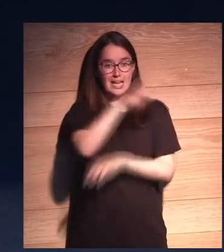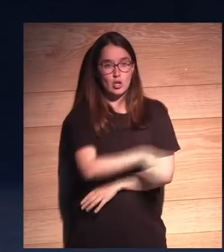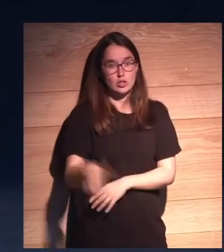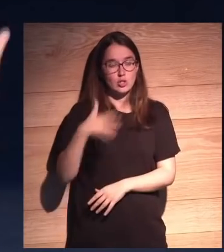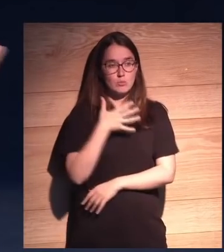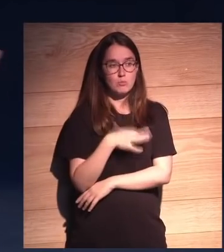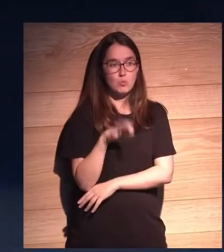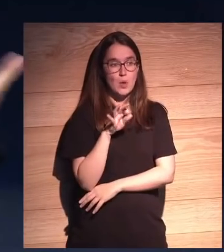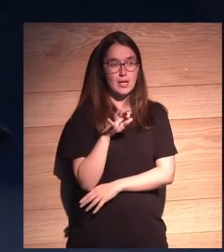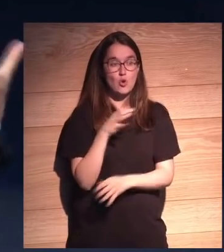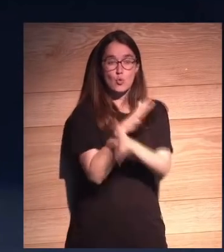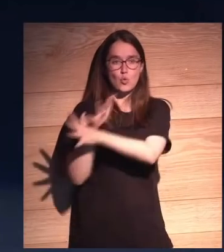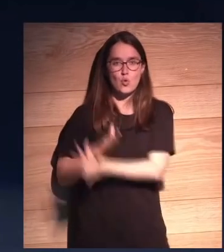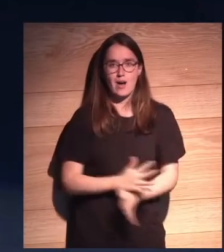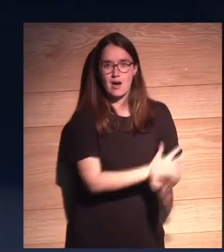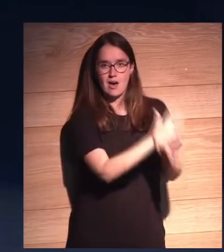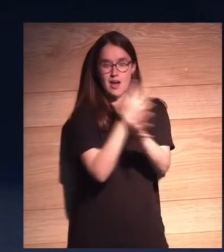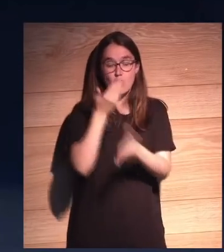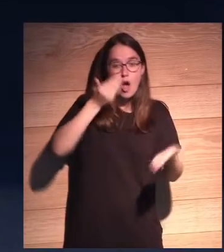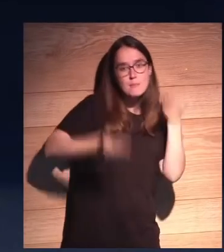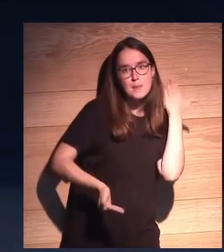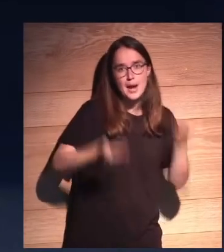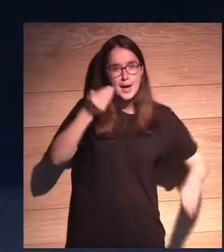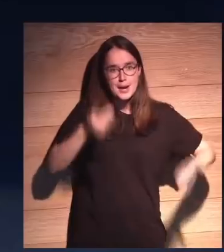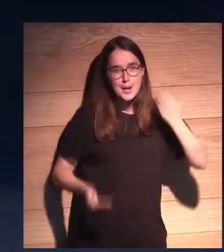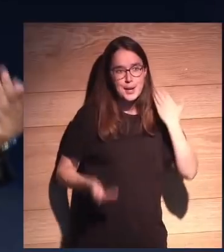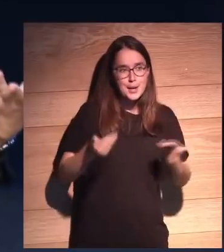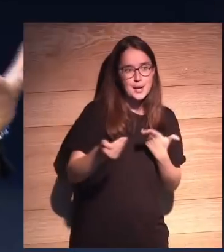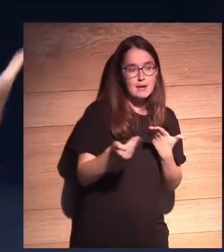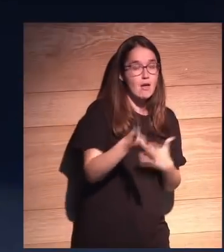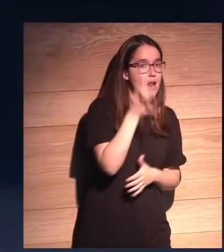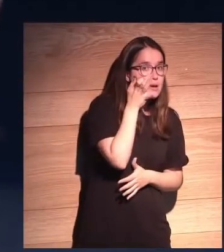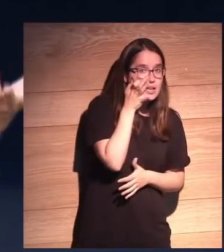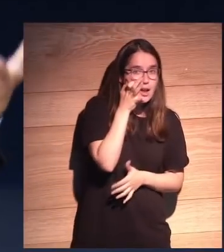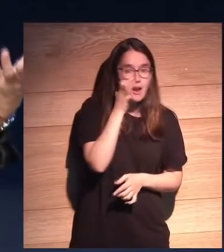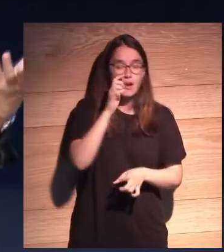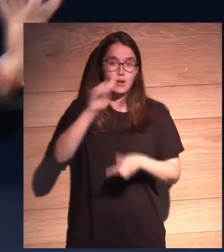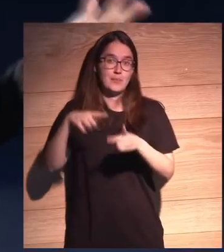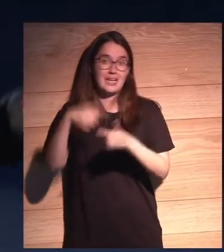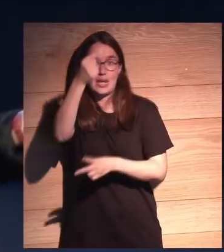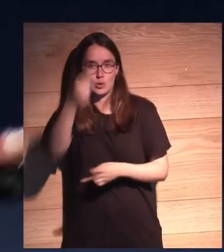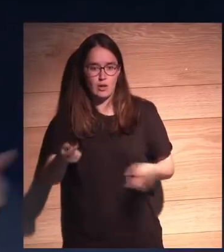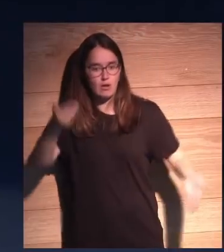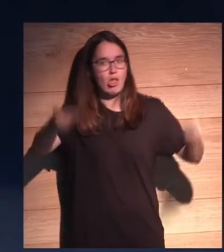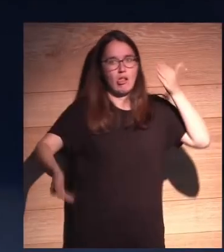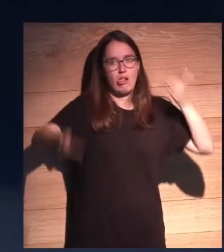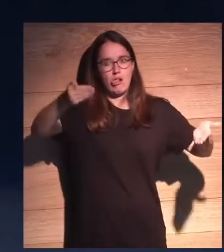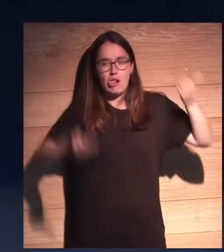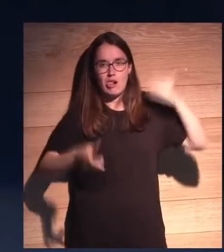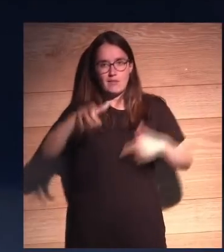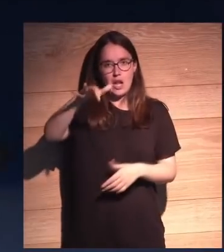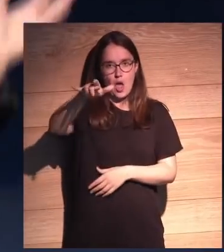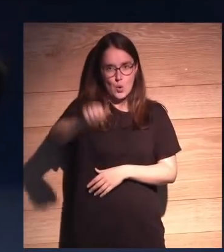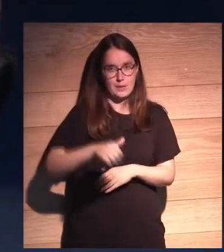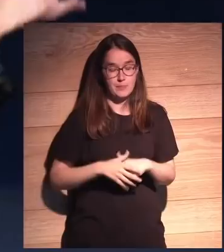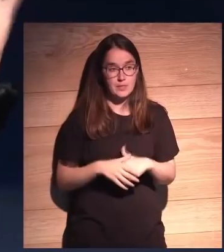puedan jugar y comparar, digamos, lo que es la obra original con la ilustración de Laura López